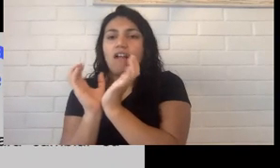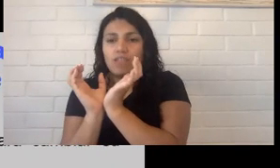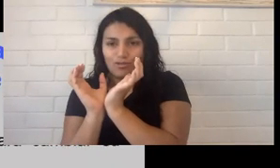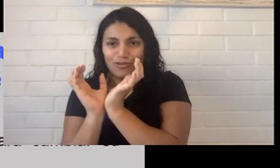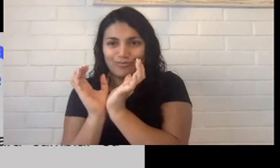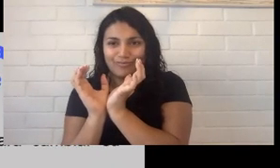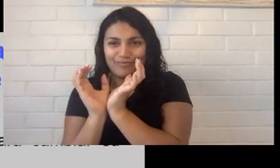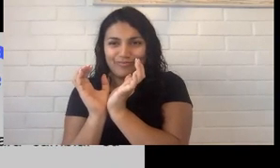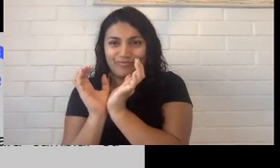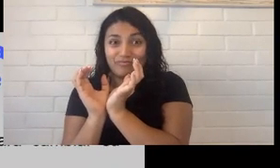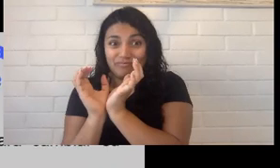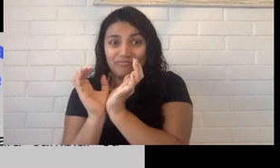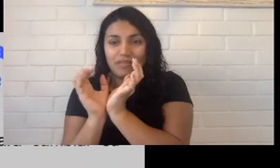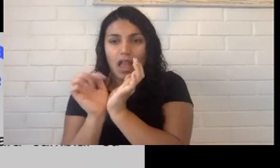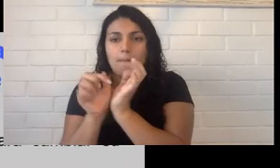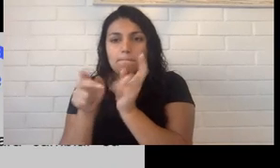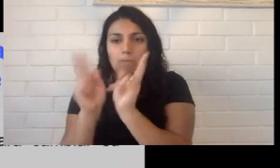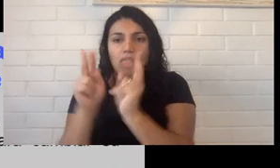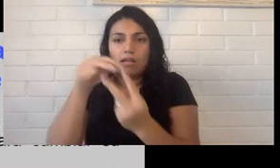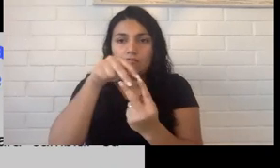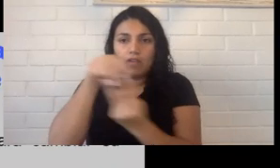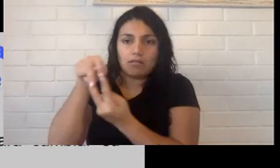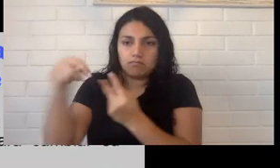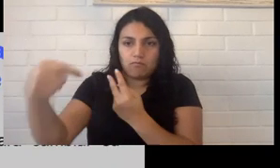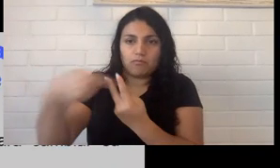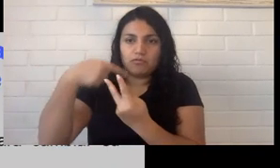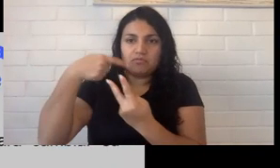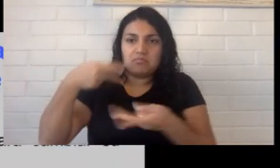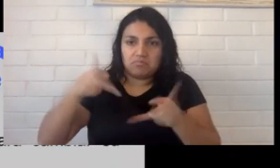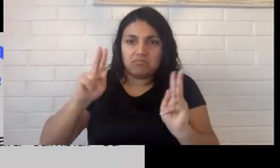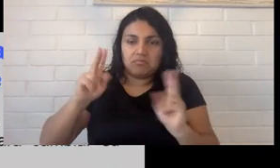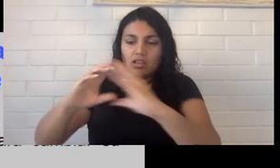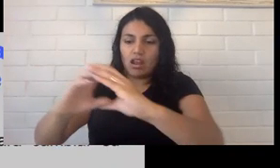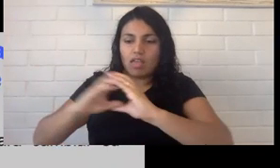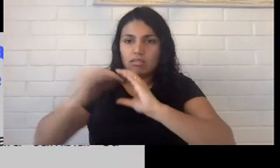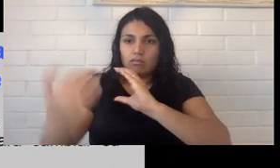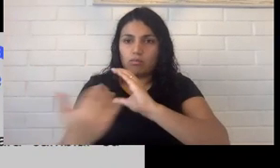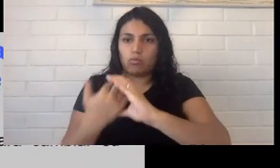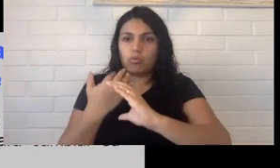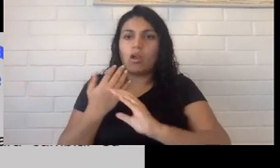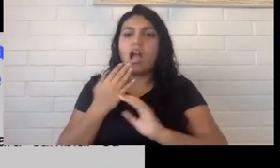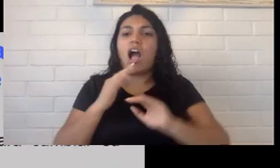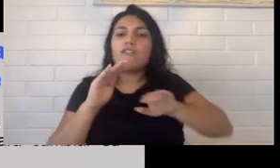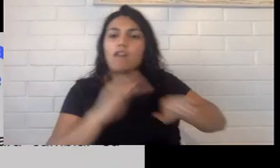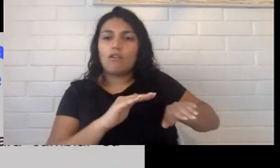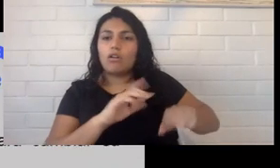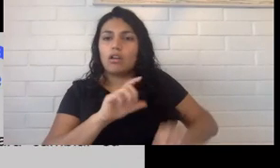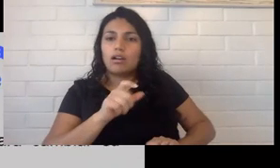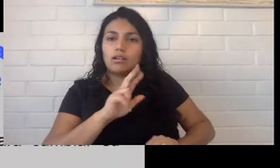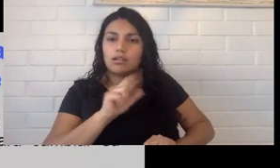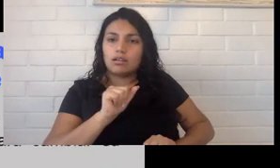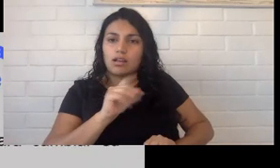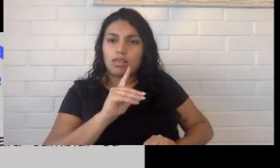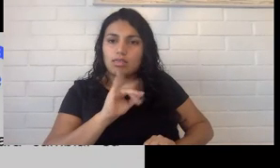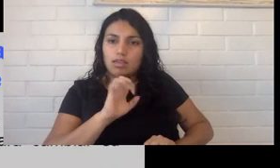el canal se abre, permite la permeabilidad de iones, el paso de ellos a favor del gradiente de concentración que tenga el ion.